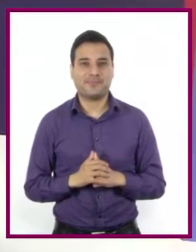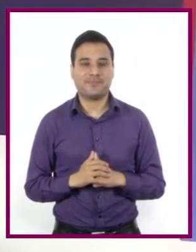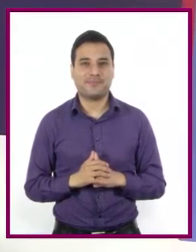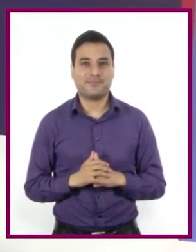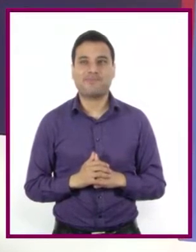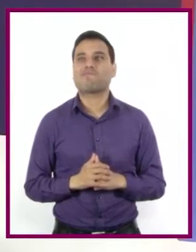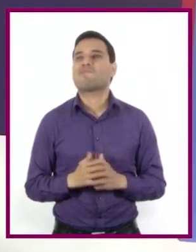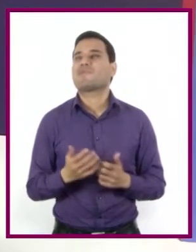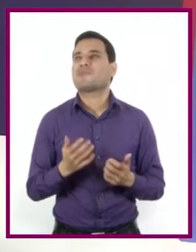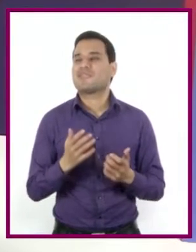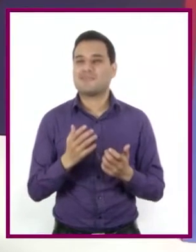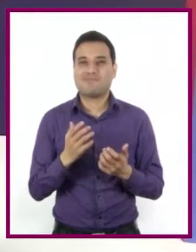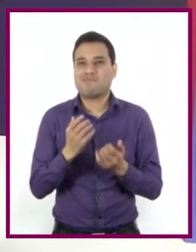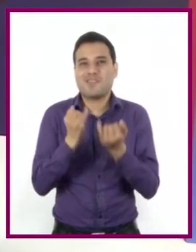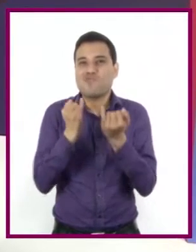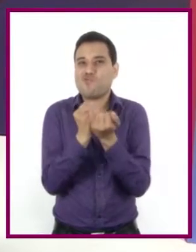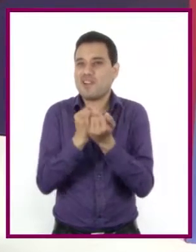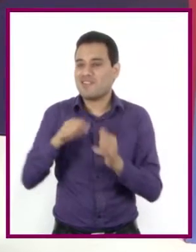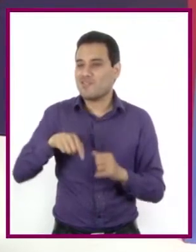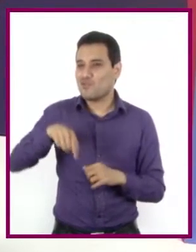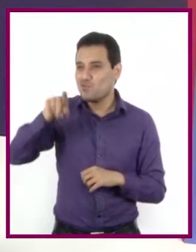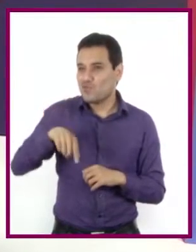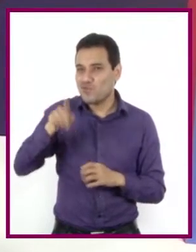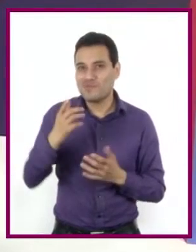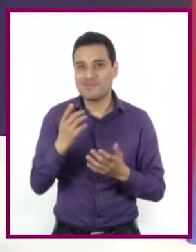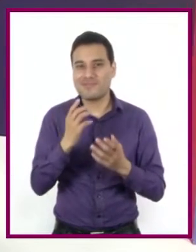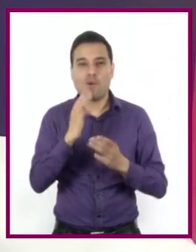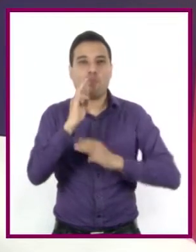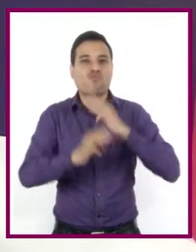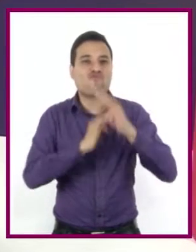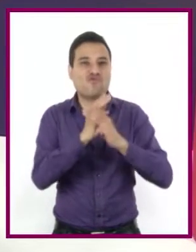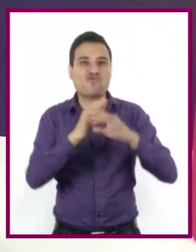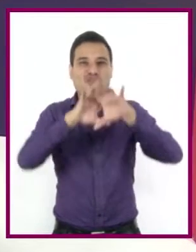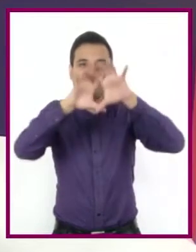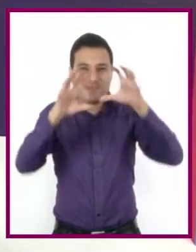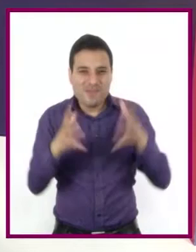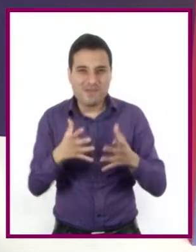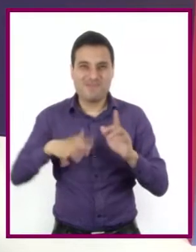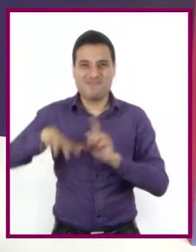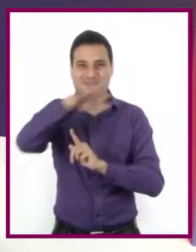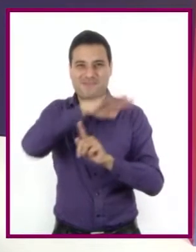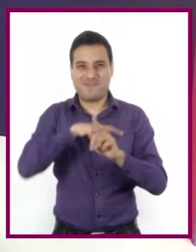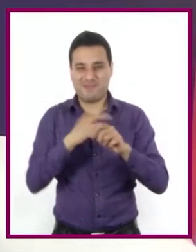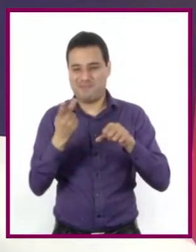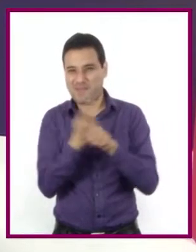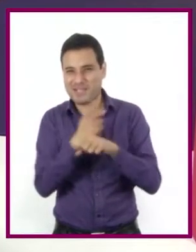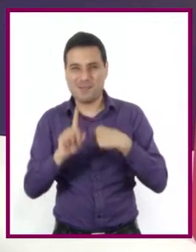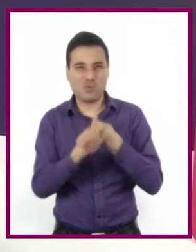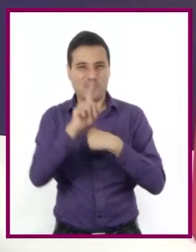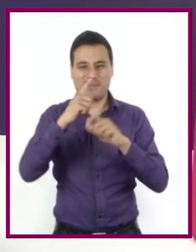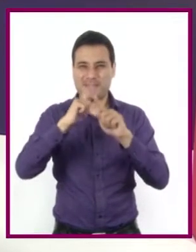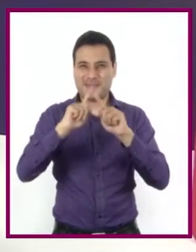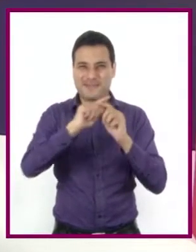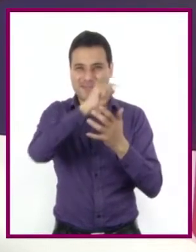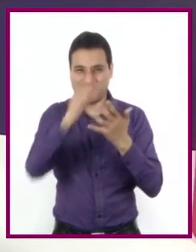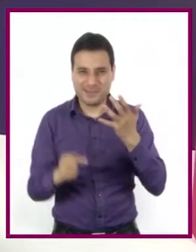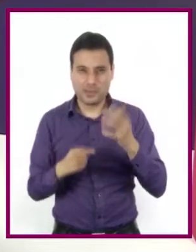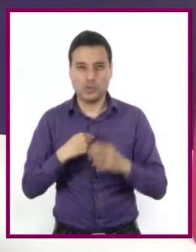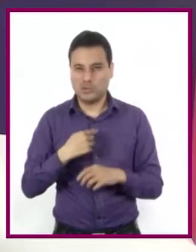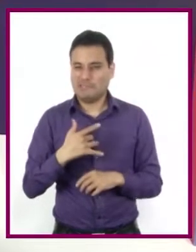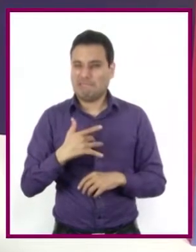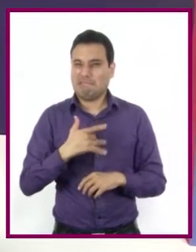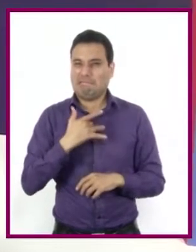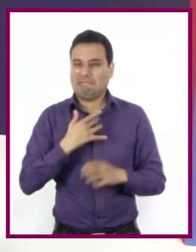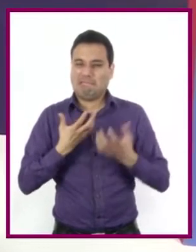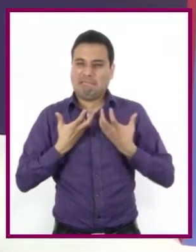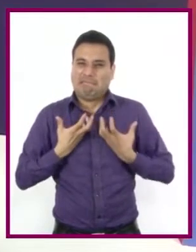Es como con nosotros. Lo que pasa en el mundo, en la época que nos toca vivir, nos afecta. Y si